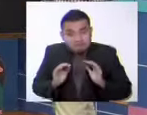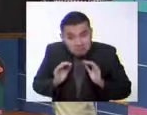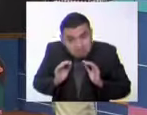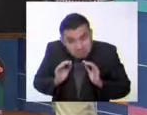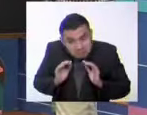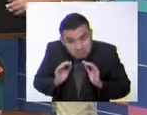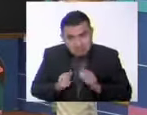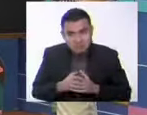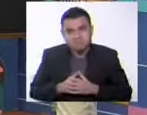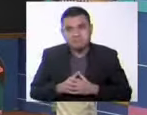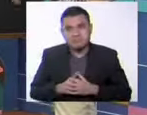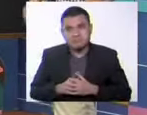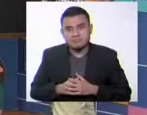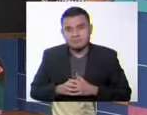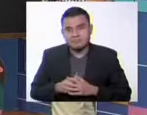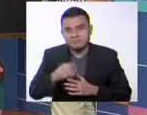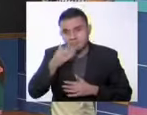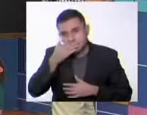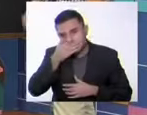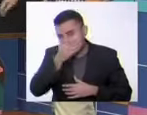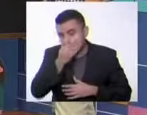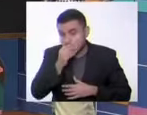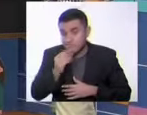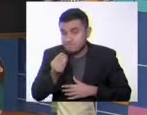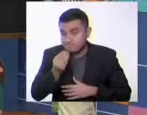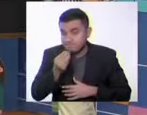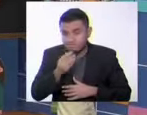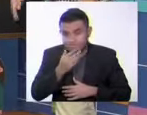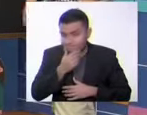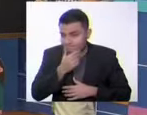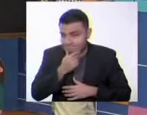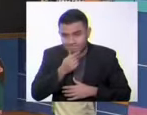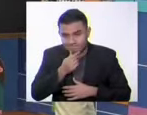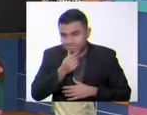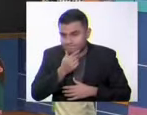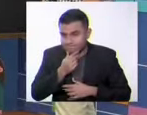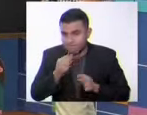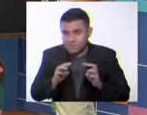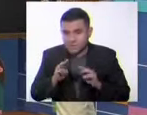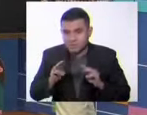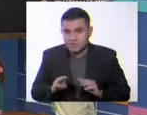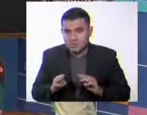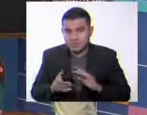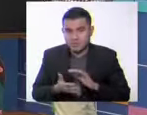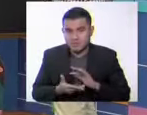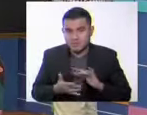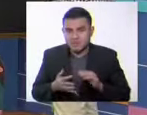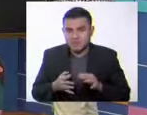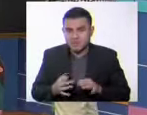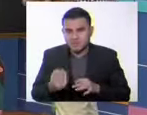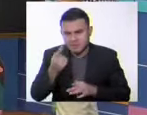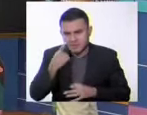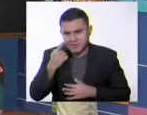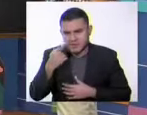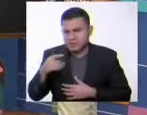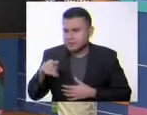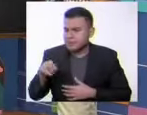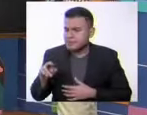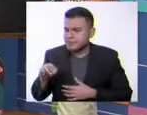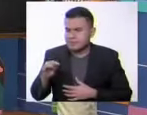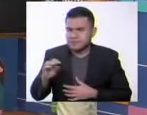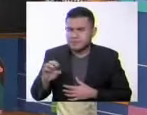más? Bueno, luego, no comer alimentos. O el Museo de Historia Natural. Formas de cuidar el patrimonio cultural.